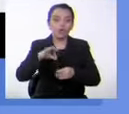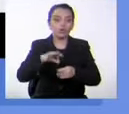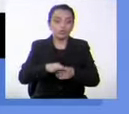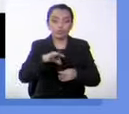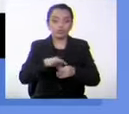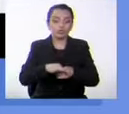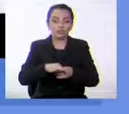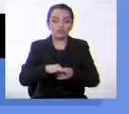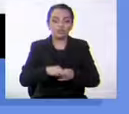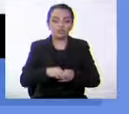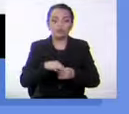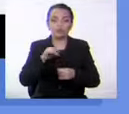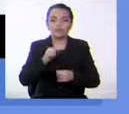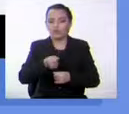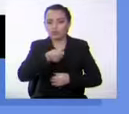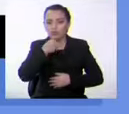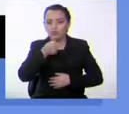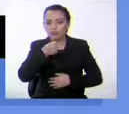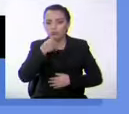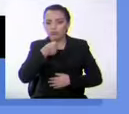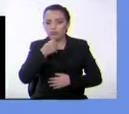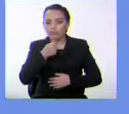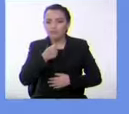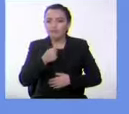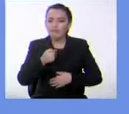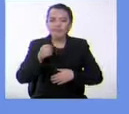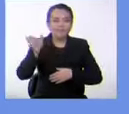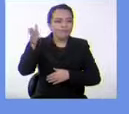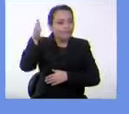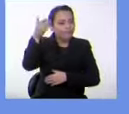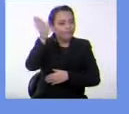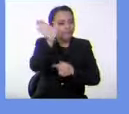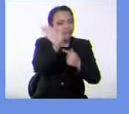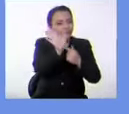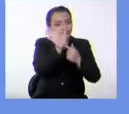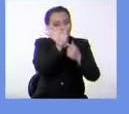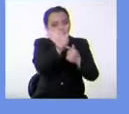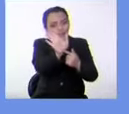la desinformación y la propaganda política.